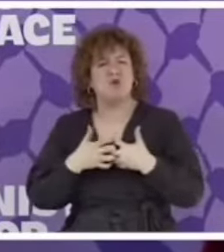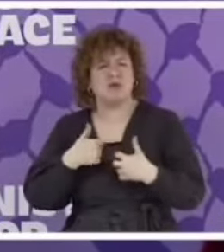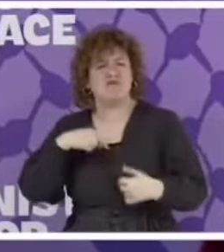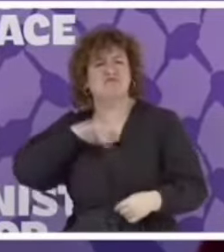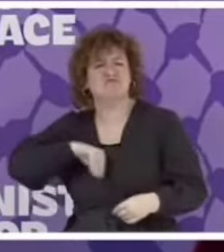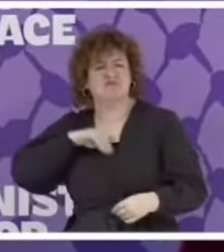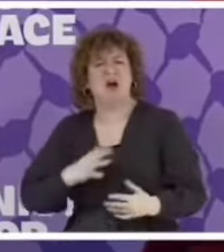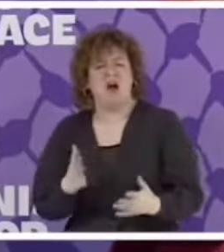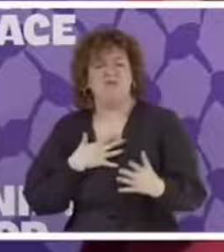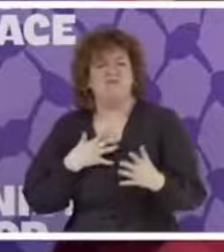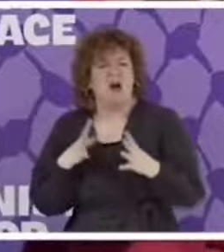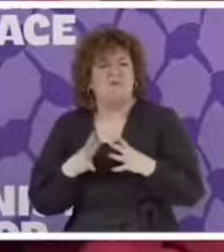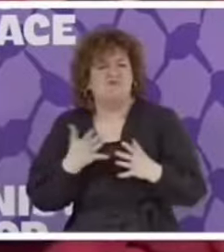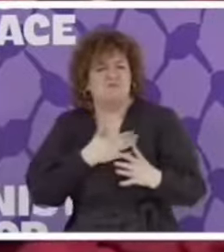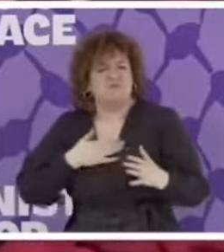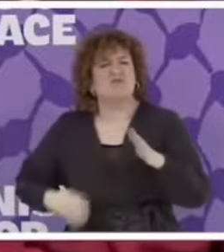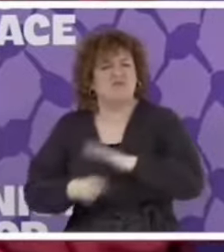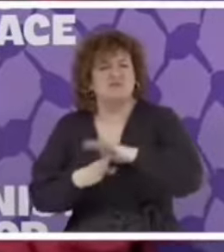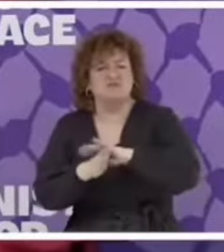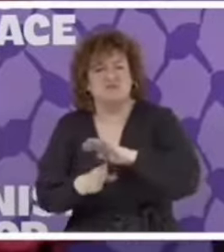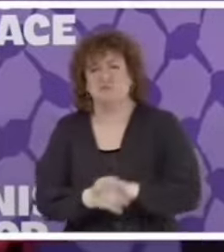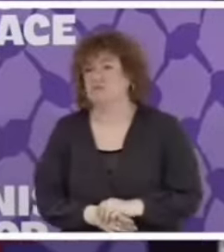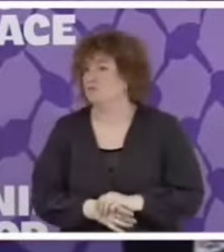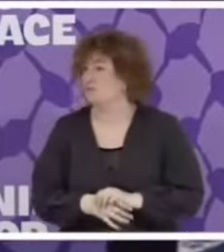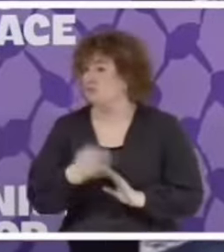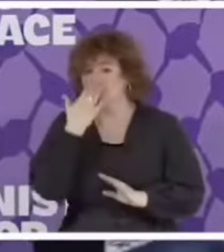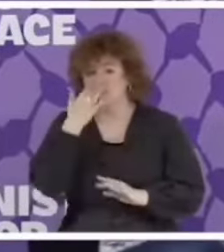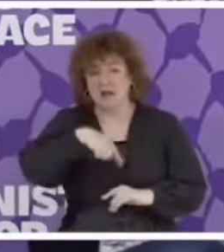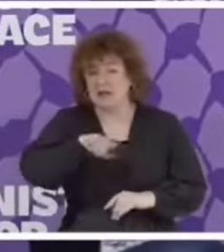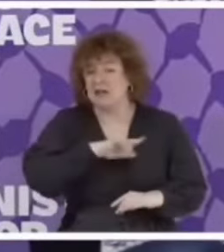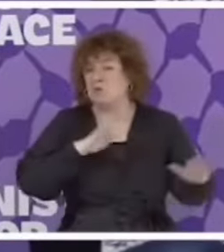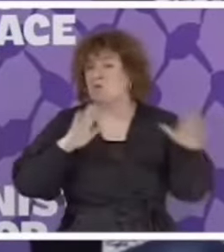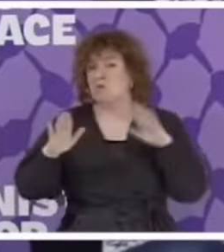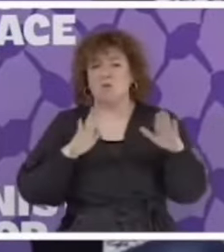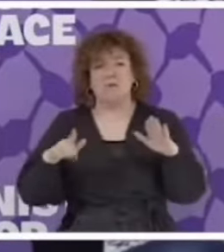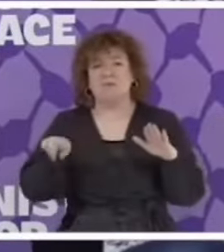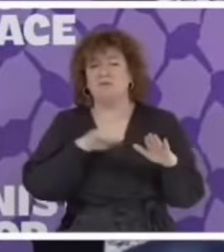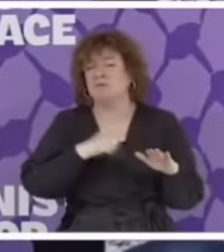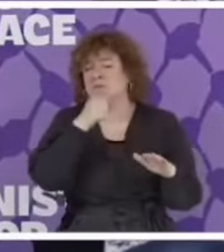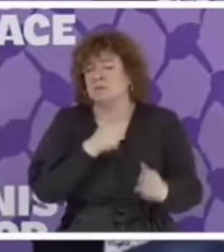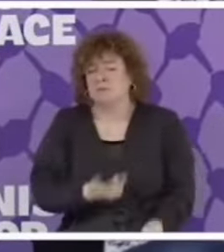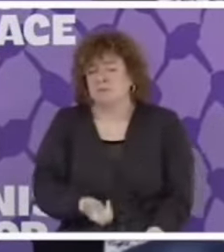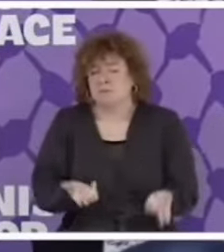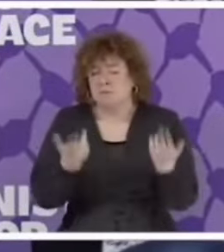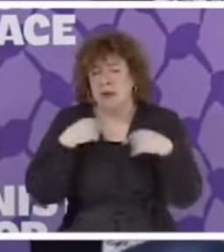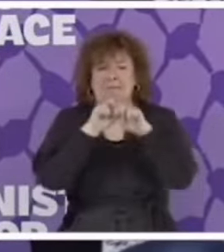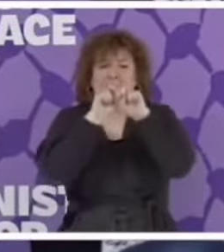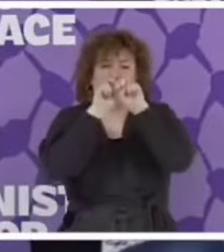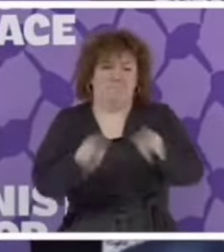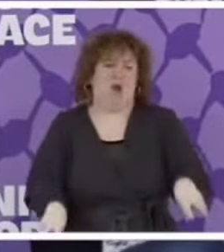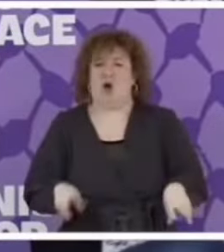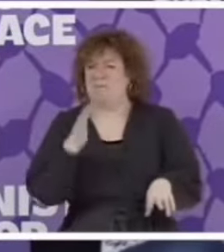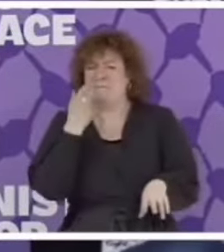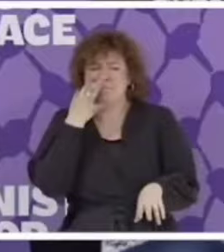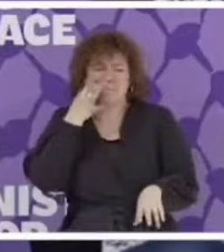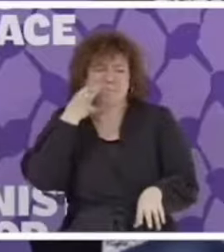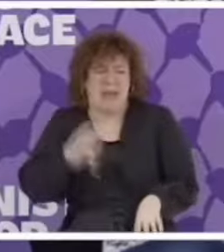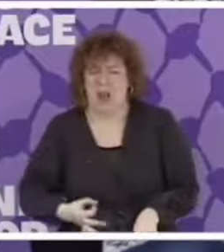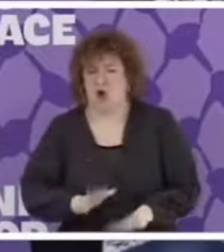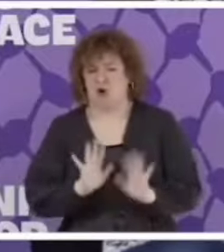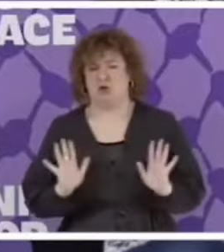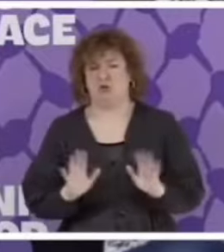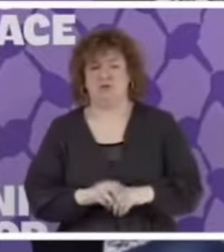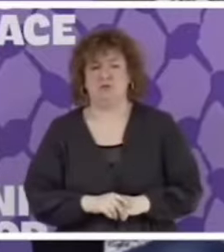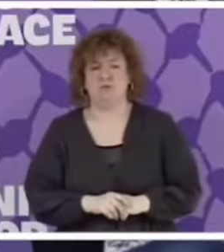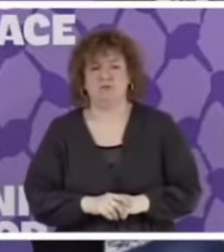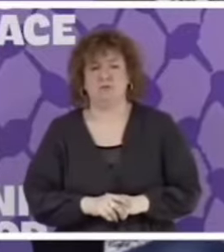No hay nada más peligroso en este momento que la resignación. ¿Por qué creéis que